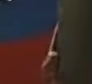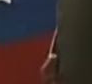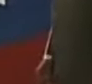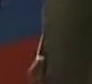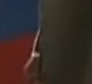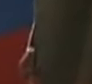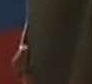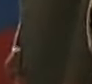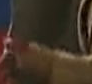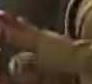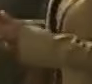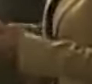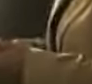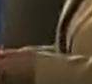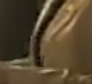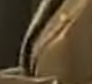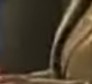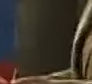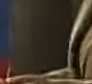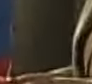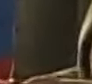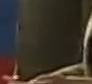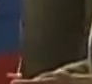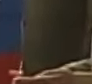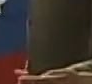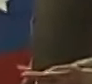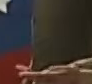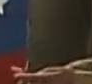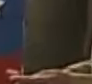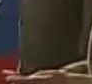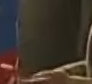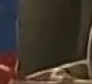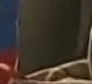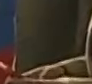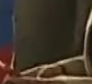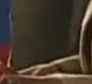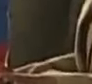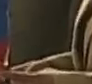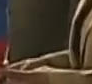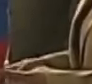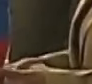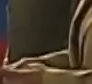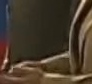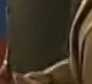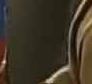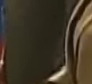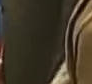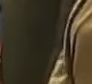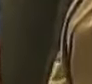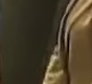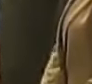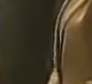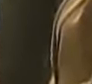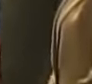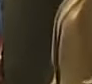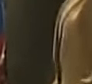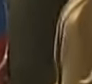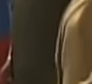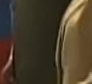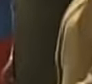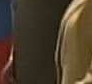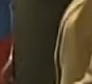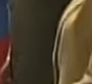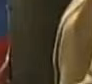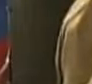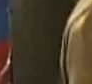Poder Ejecutivo de la voluntad del pueblo venezolano en el referéndum consultivo en defensa de la Guayana Esequiba, realizado el pasado 3